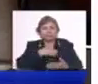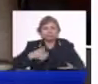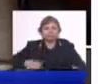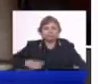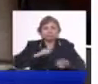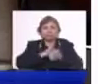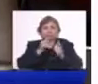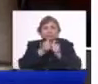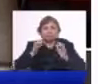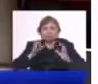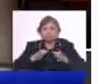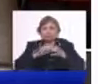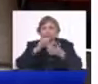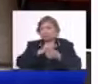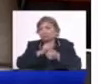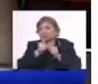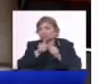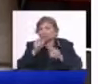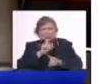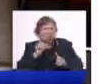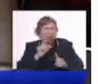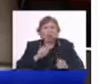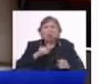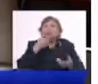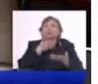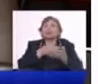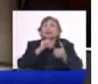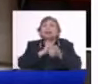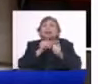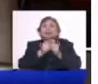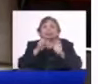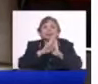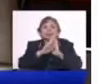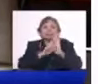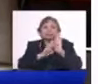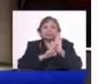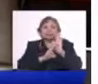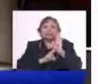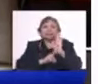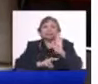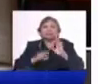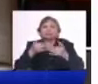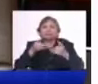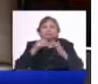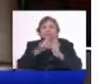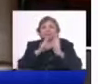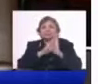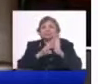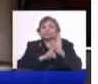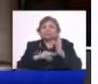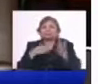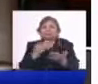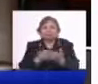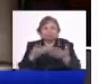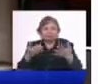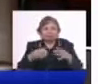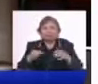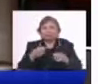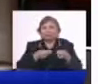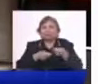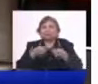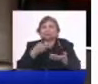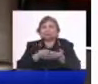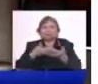presidentes, congresistas. Se trata de cambiar las reglas de juego, estas reglas de juego que nos han llevado a donde nos